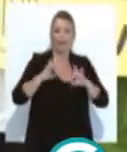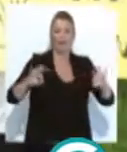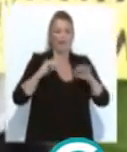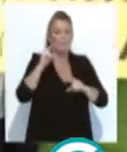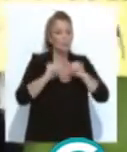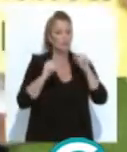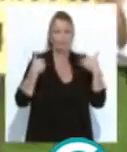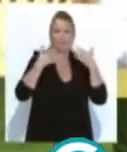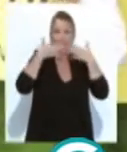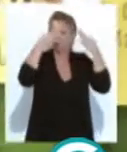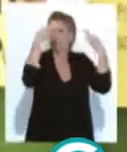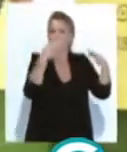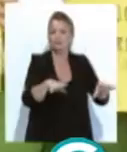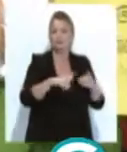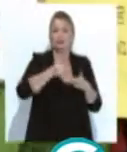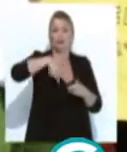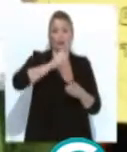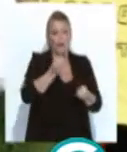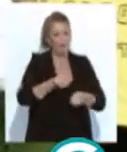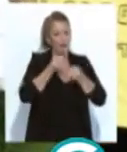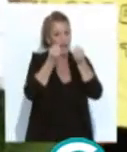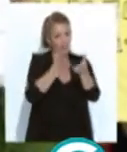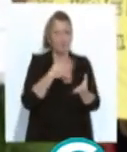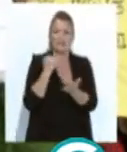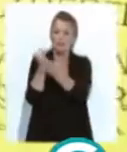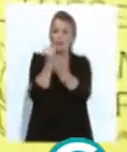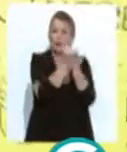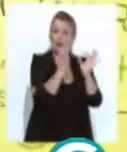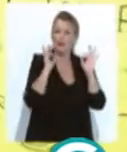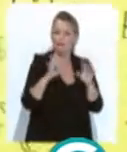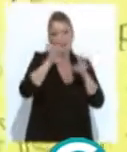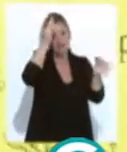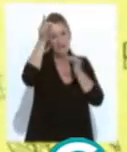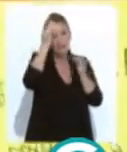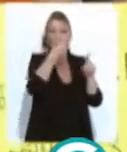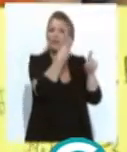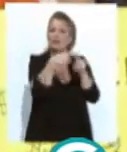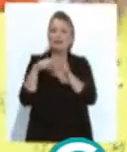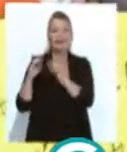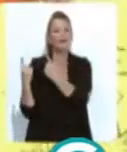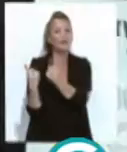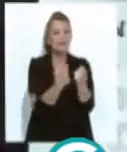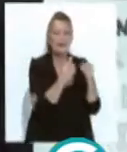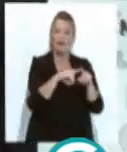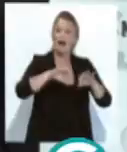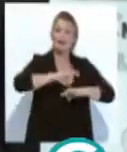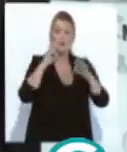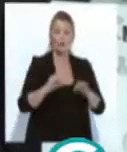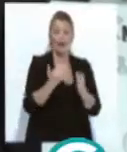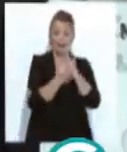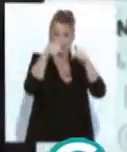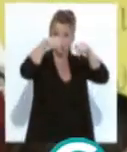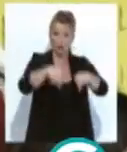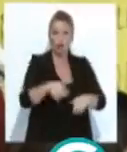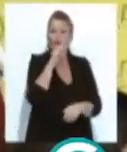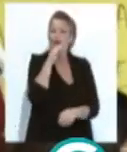presupuestos. El centro remitió toda la información requerida a ambas instituciones, detallando las distintas necesidades, y aseguran que a día de hoy